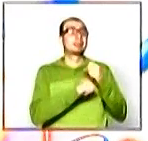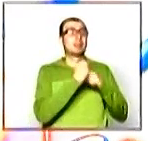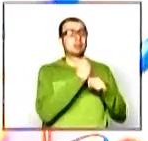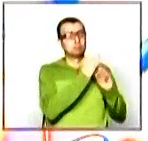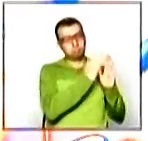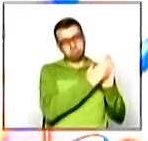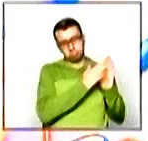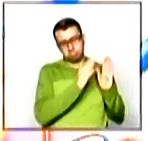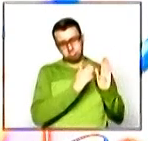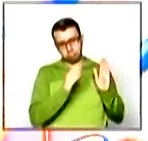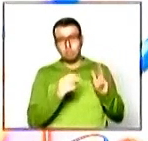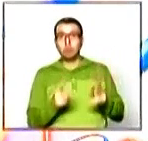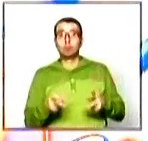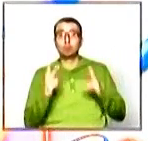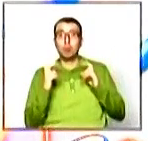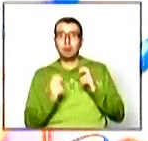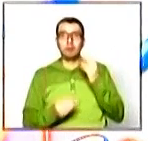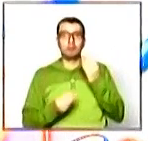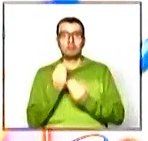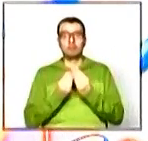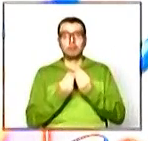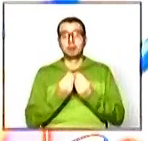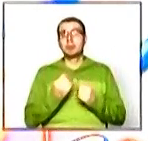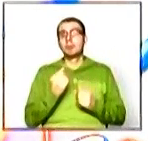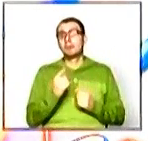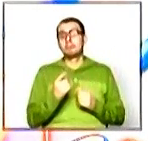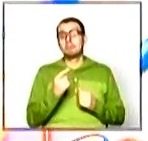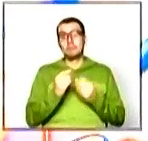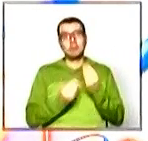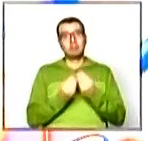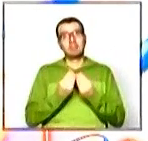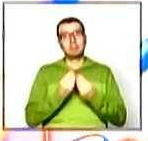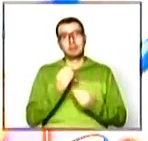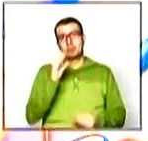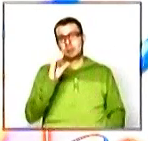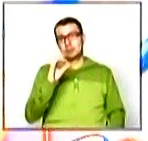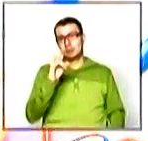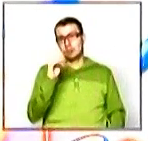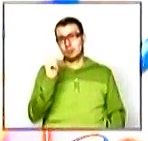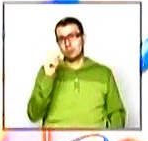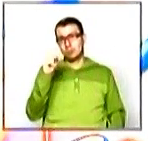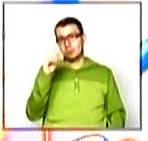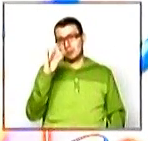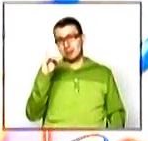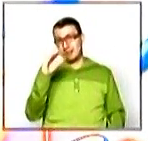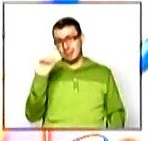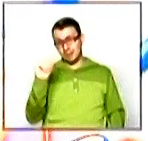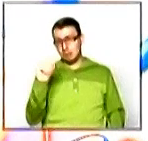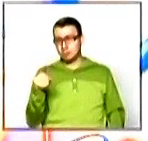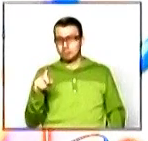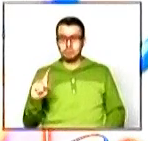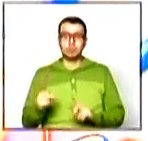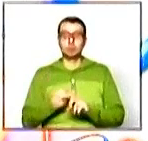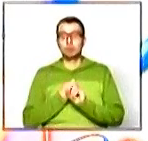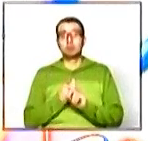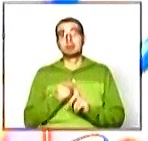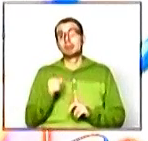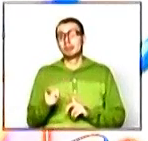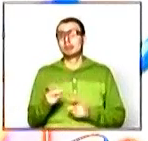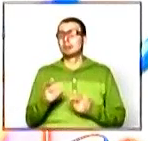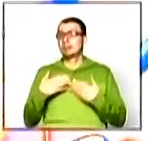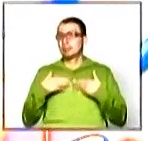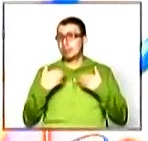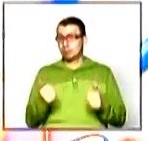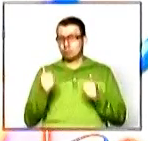física, que es la física cuántica, se ha adentrado mucho en el campo de la salud. ya que se ha determinado que somos ondas y